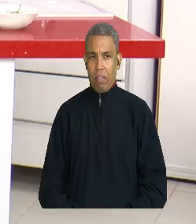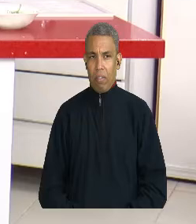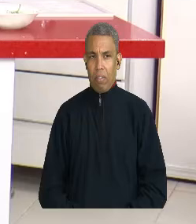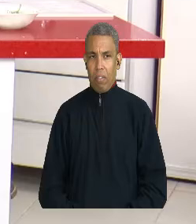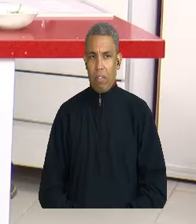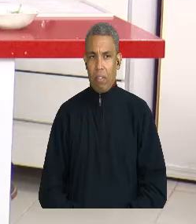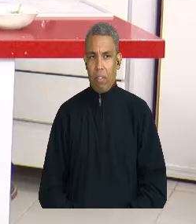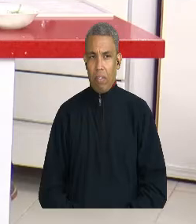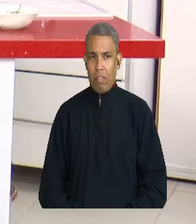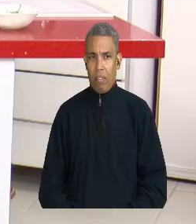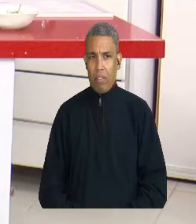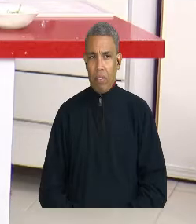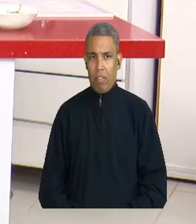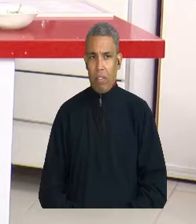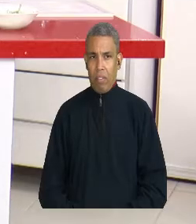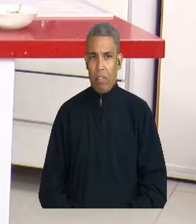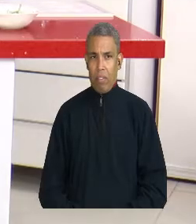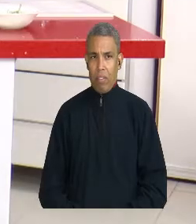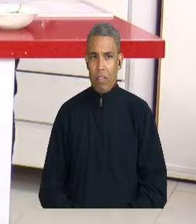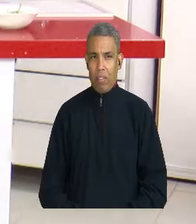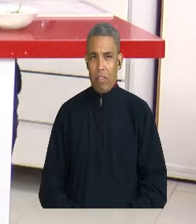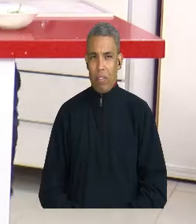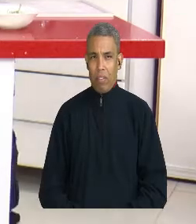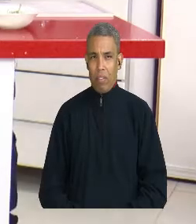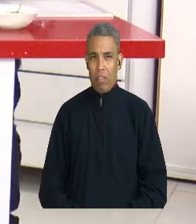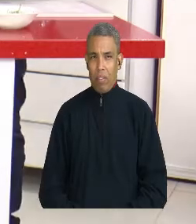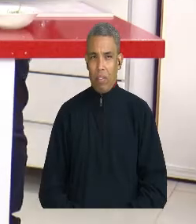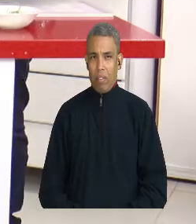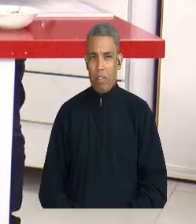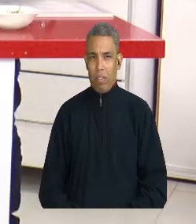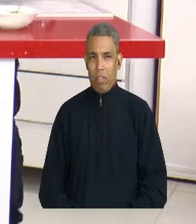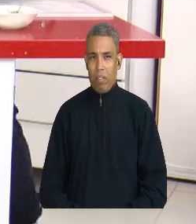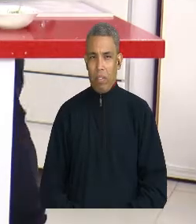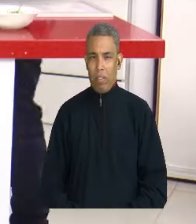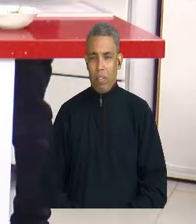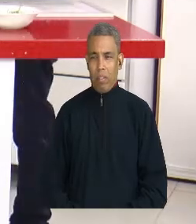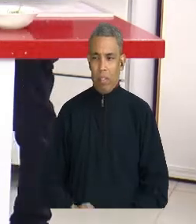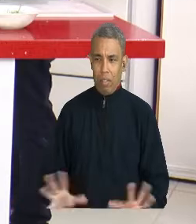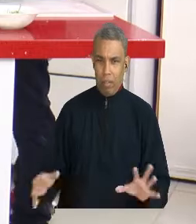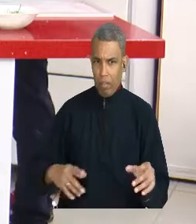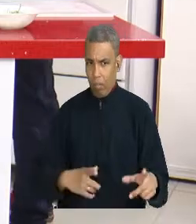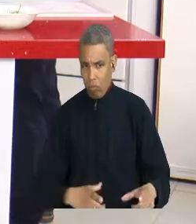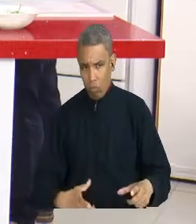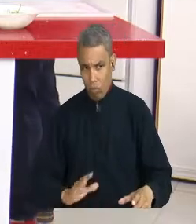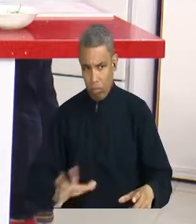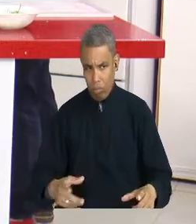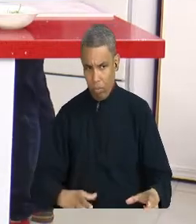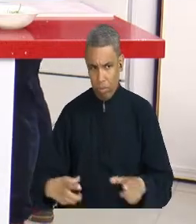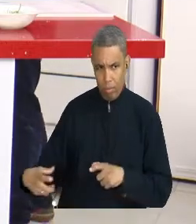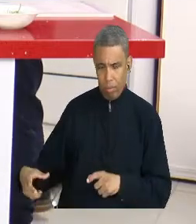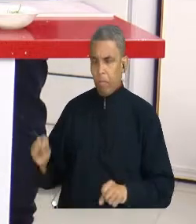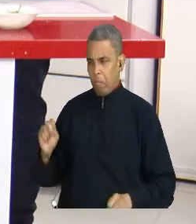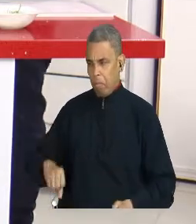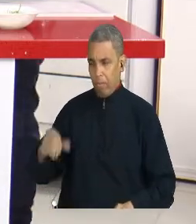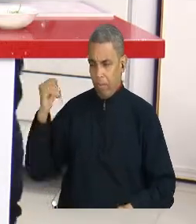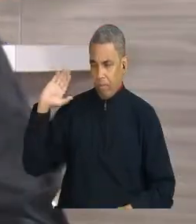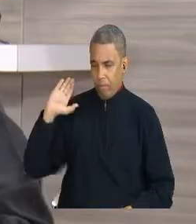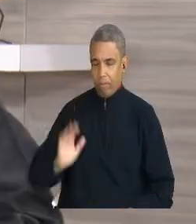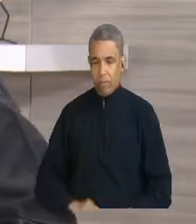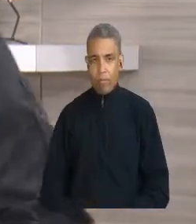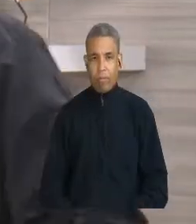Ya sí, entonces. Y queda, este sí también lo puedo retirar, ¿verdad? Ya también. Listo.